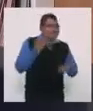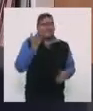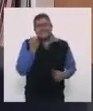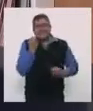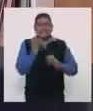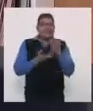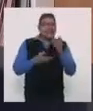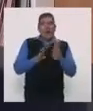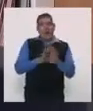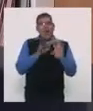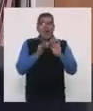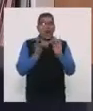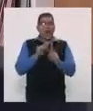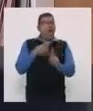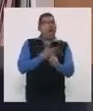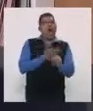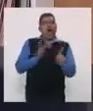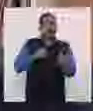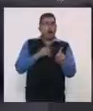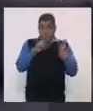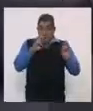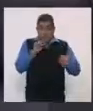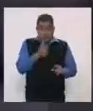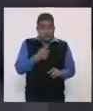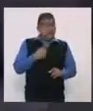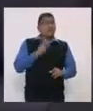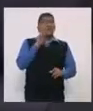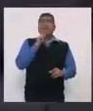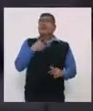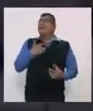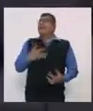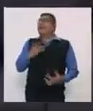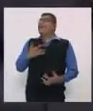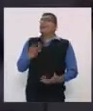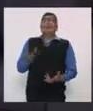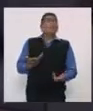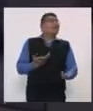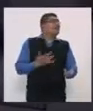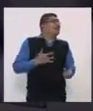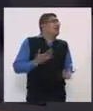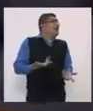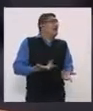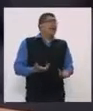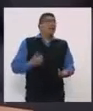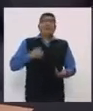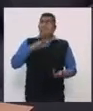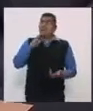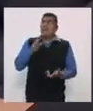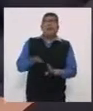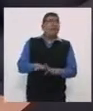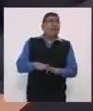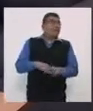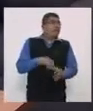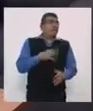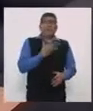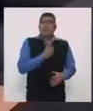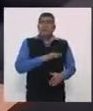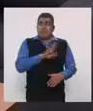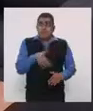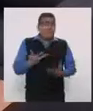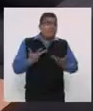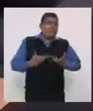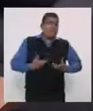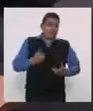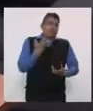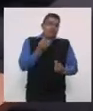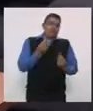comillas, ¿no? Del tema, y ellas no, ellas quieren hablar de eso porque lo necesitan. Y claro, nuevamente es esto que también has